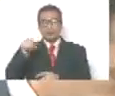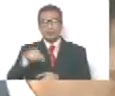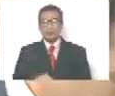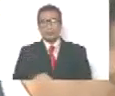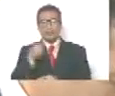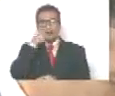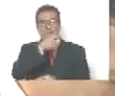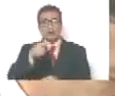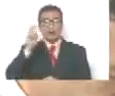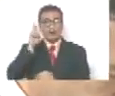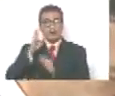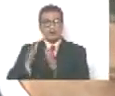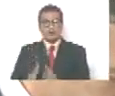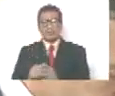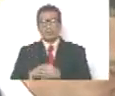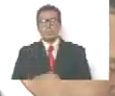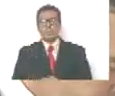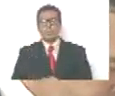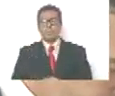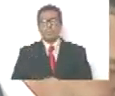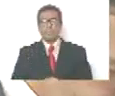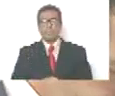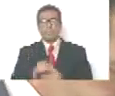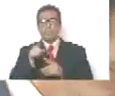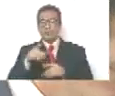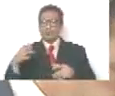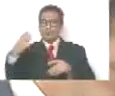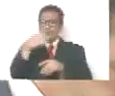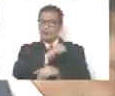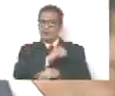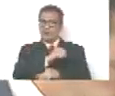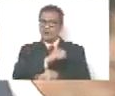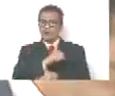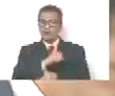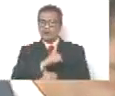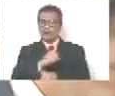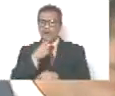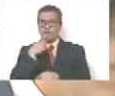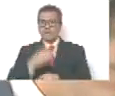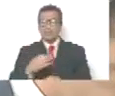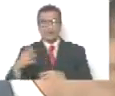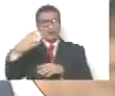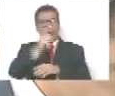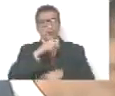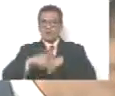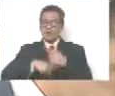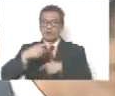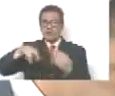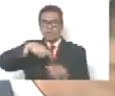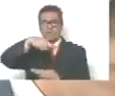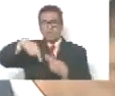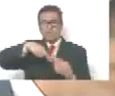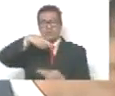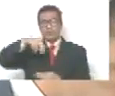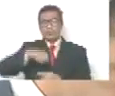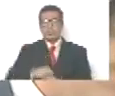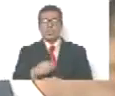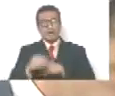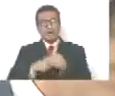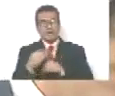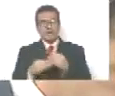venezolano. Si hay un logro, un indiscutible logro del proceso revolucionario, ha sido la